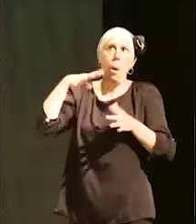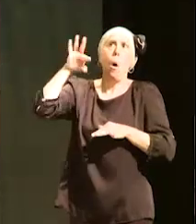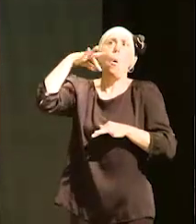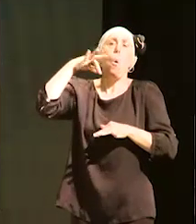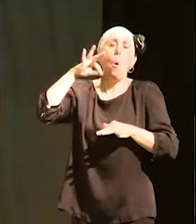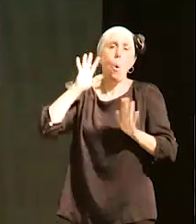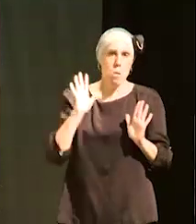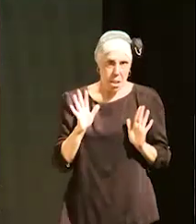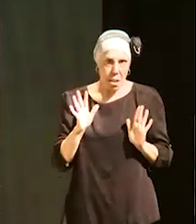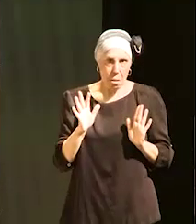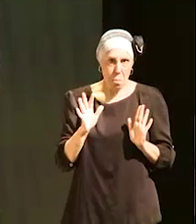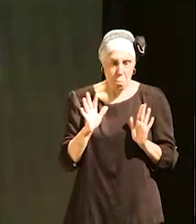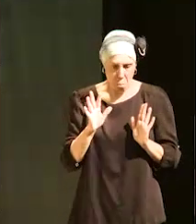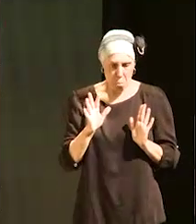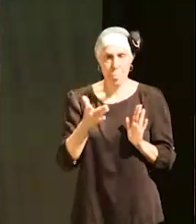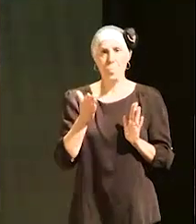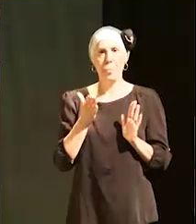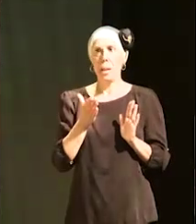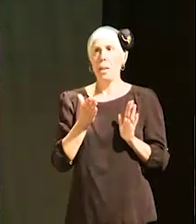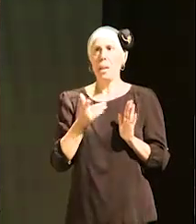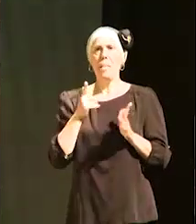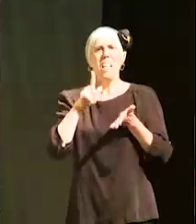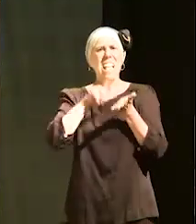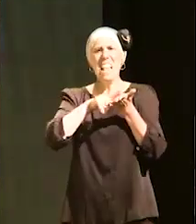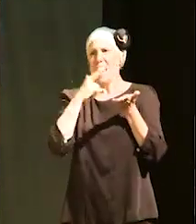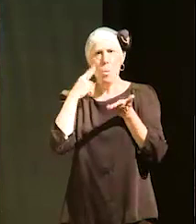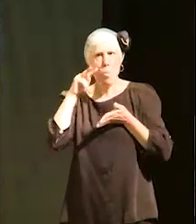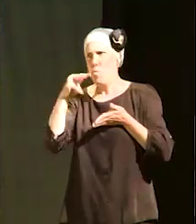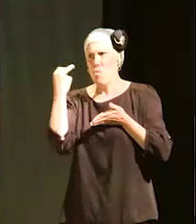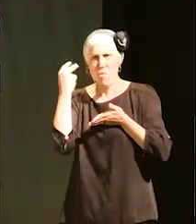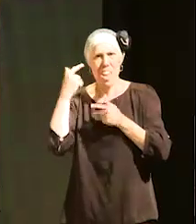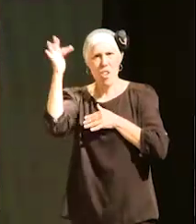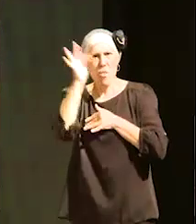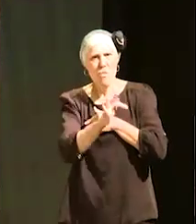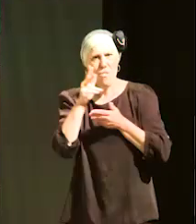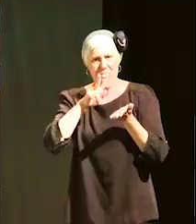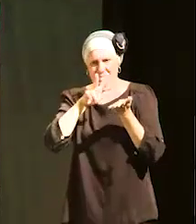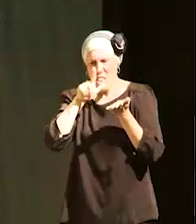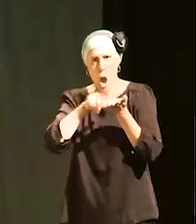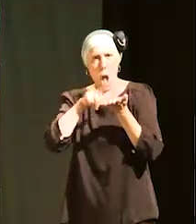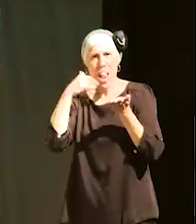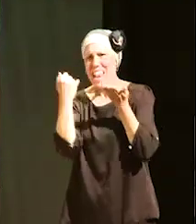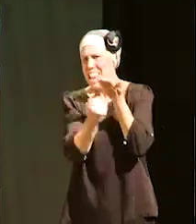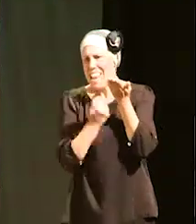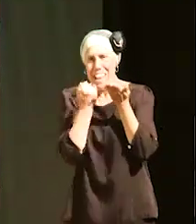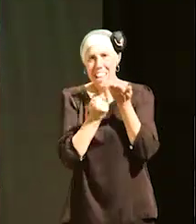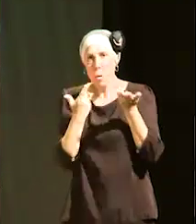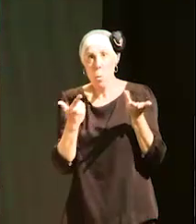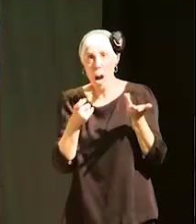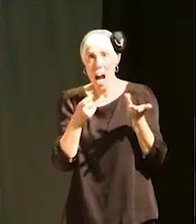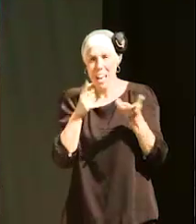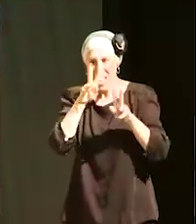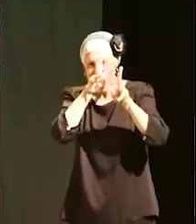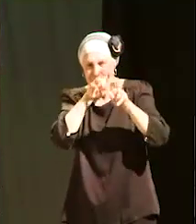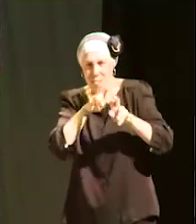temor al tiempo pero vieron el lenguaje la investigación profunda que han hecho teatral